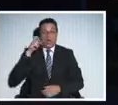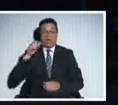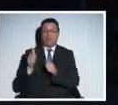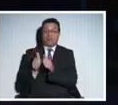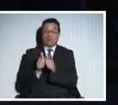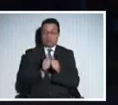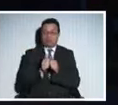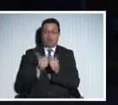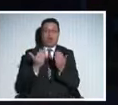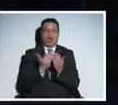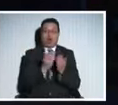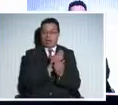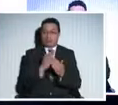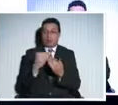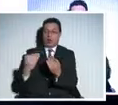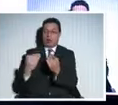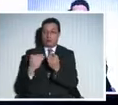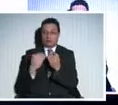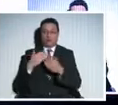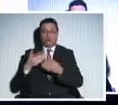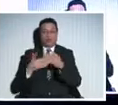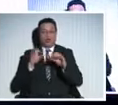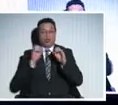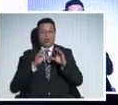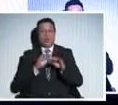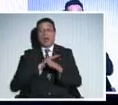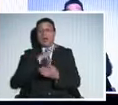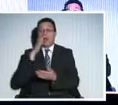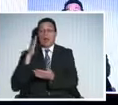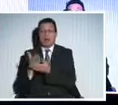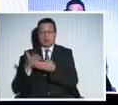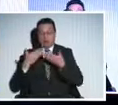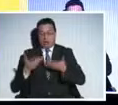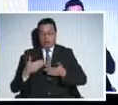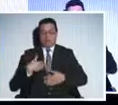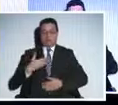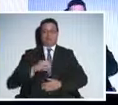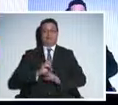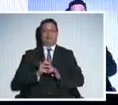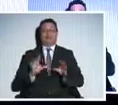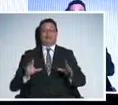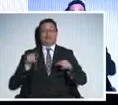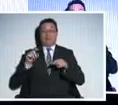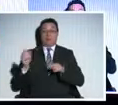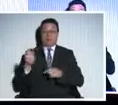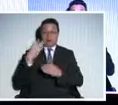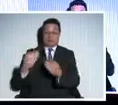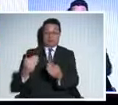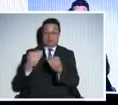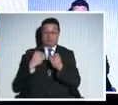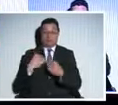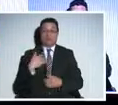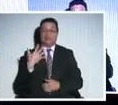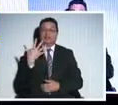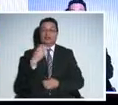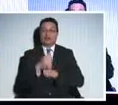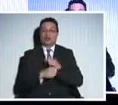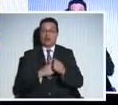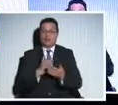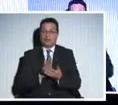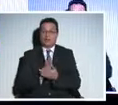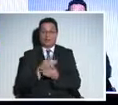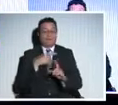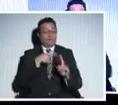todo el ciclo escolar, apoyando mi proceso educativo hasta llegar a convertirme en quien soy hoy. El primer gran apoyo lo obtuve con tan solo 5 años, cuando